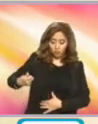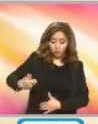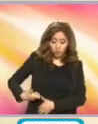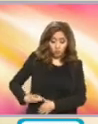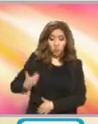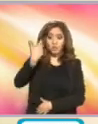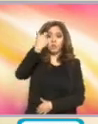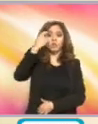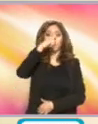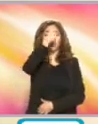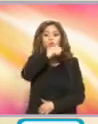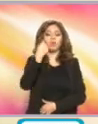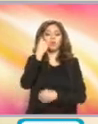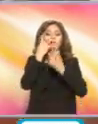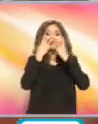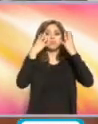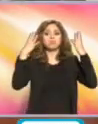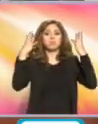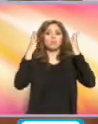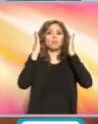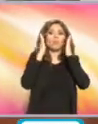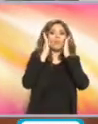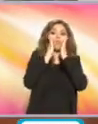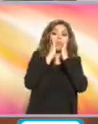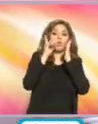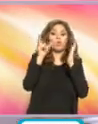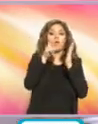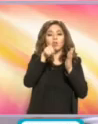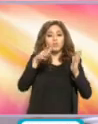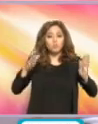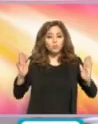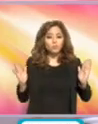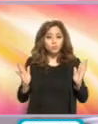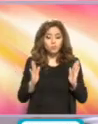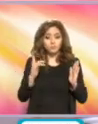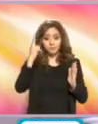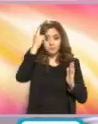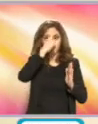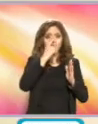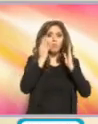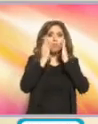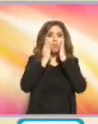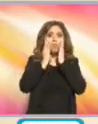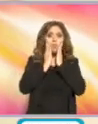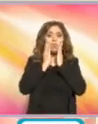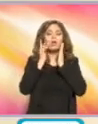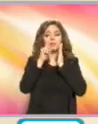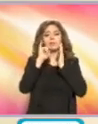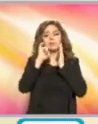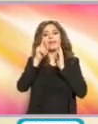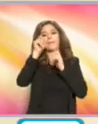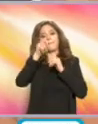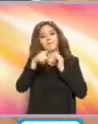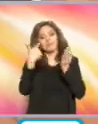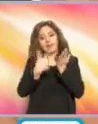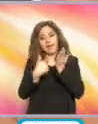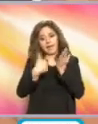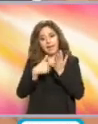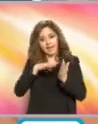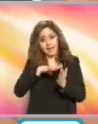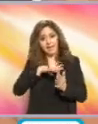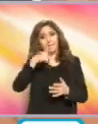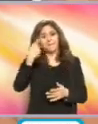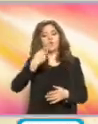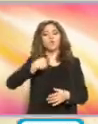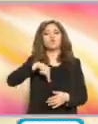peso. Pero con las bajadas, ¿no se te llega a quemar esa grasa tampoco? No, se quema la grasa que ya teníamos, ¿no? Pero